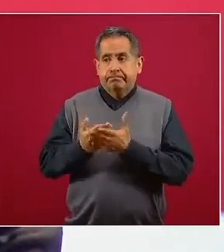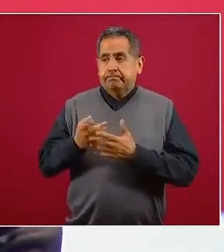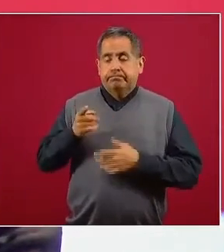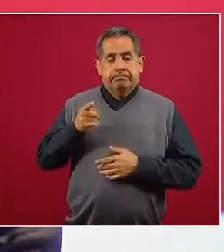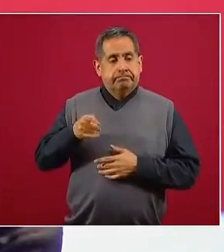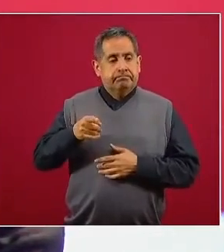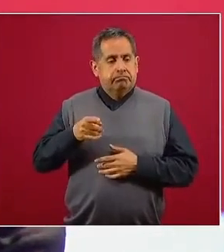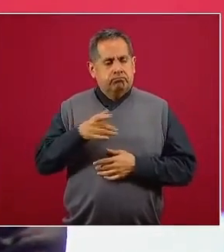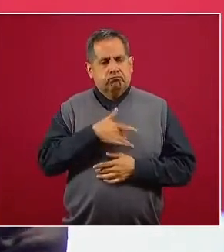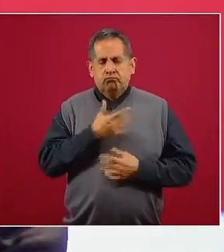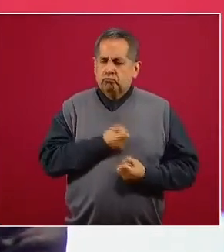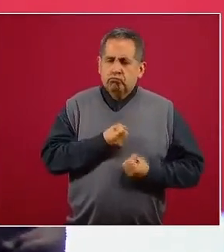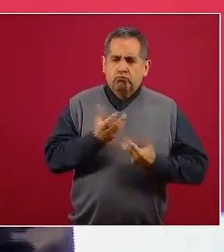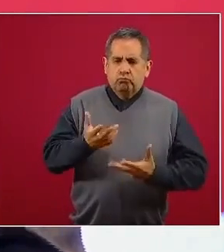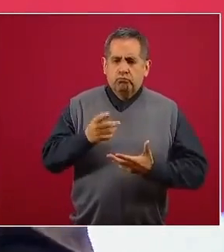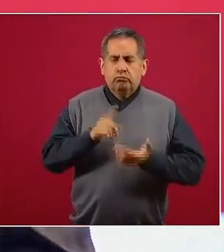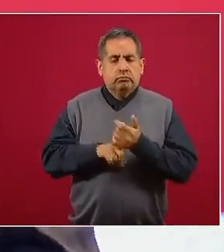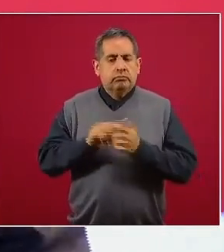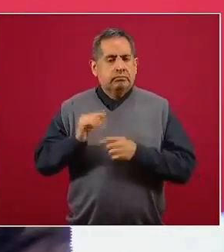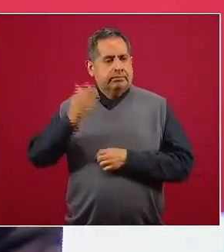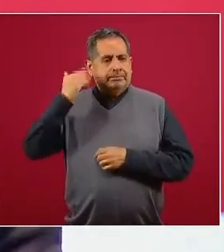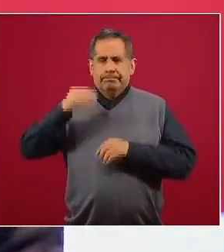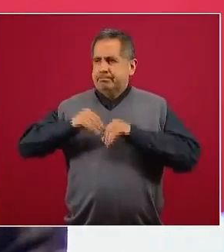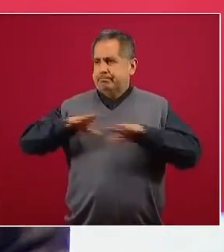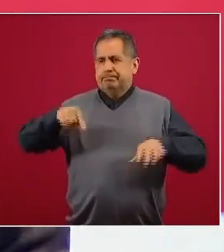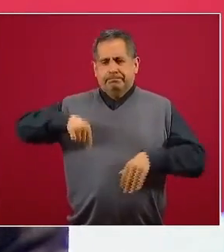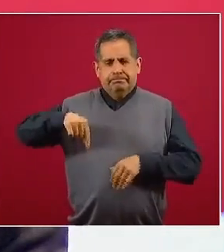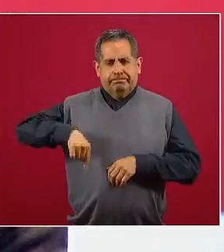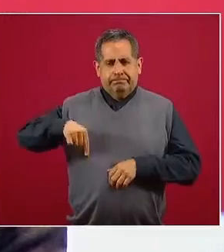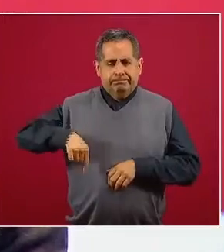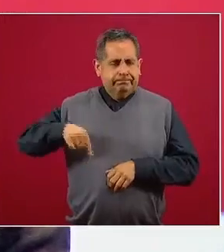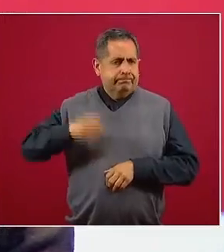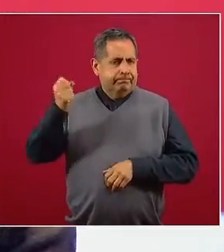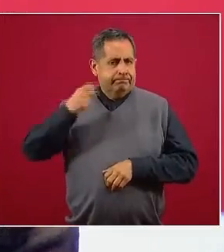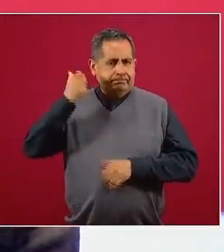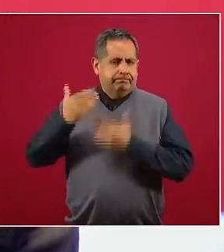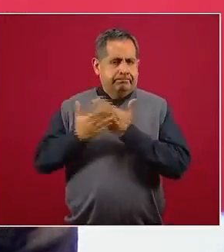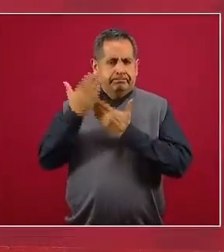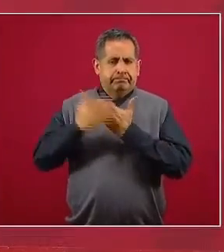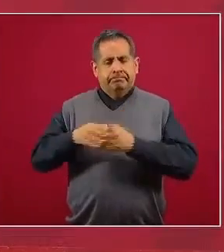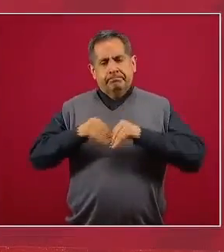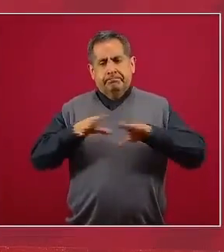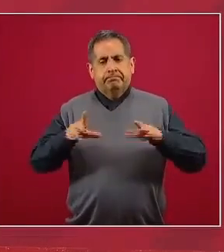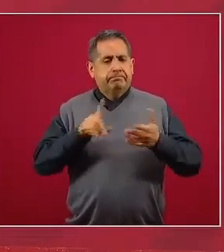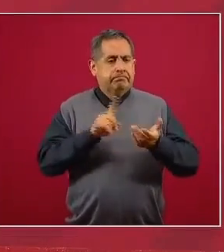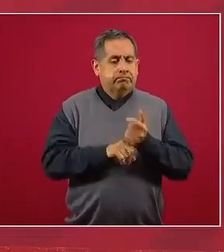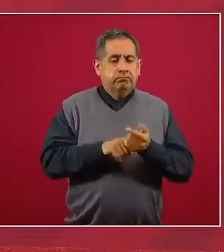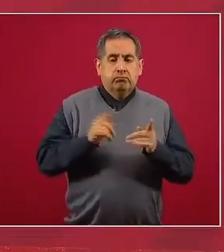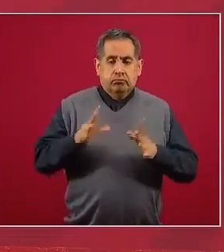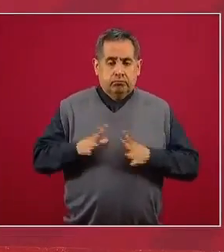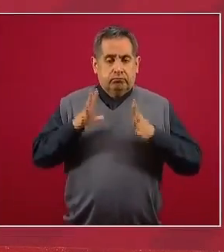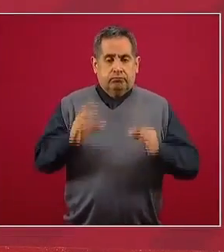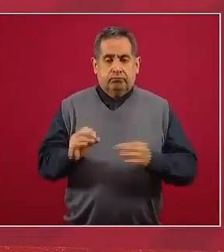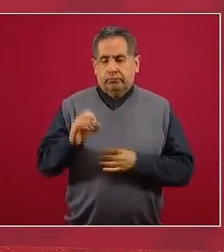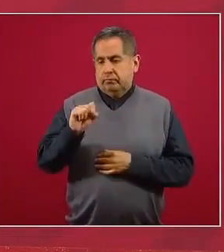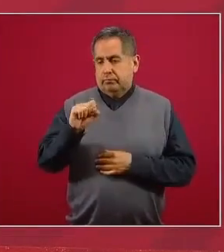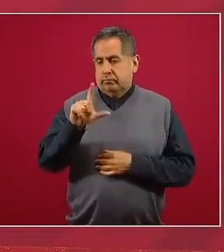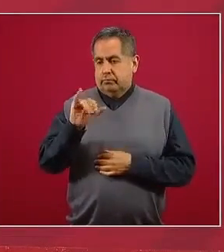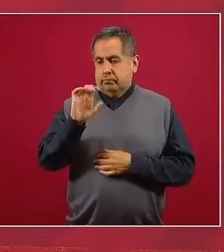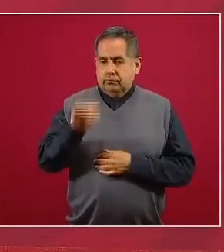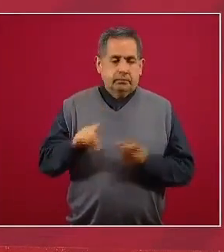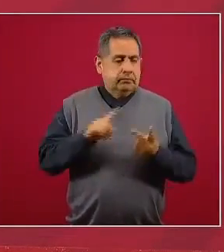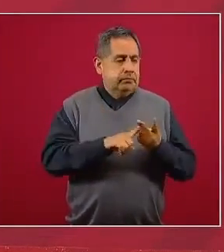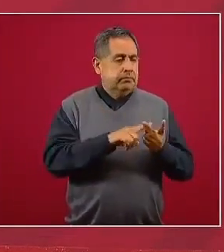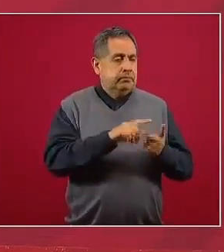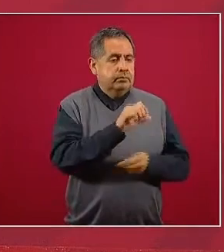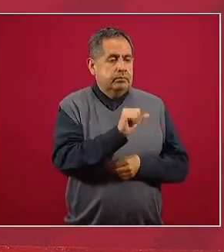empresarial y filantrópica que se presentó públicamente aquí en una conferencia matutina entre la Fundación Carlos Slim y el